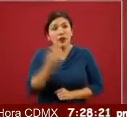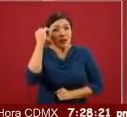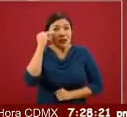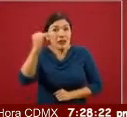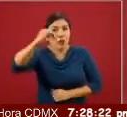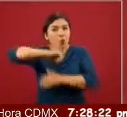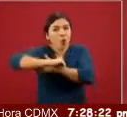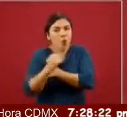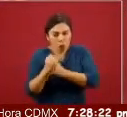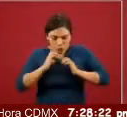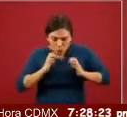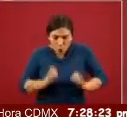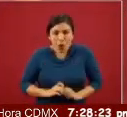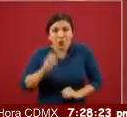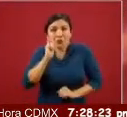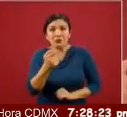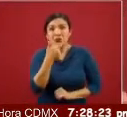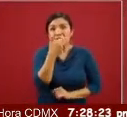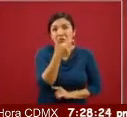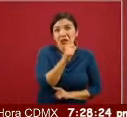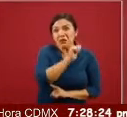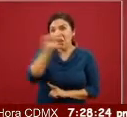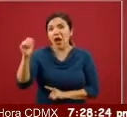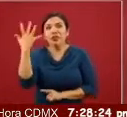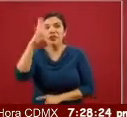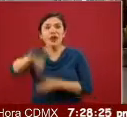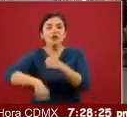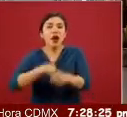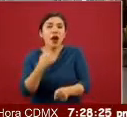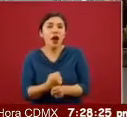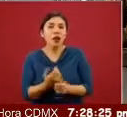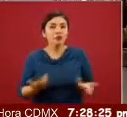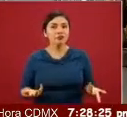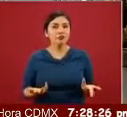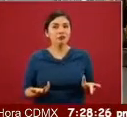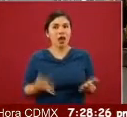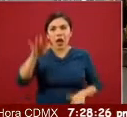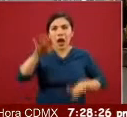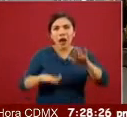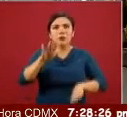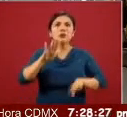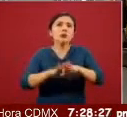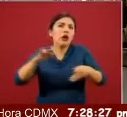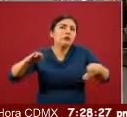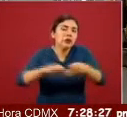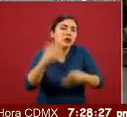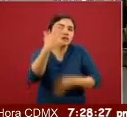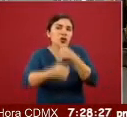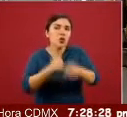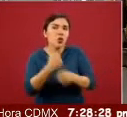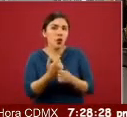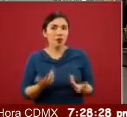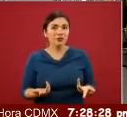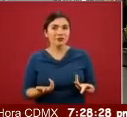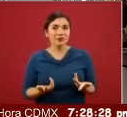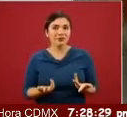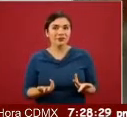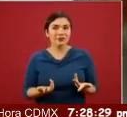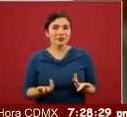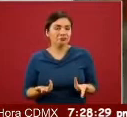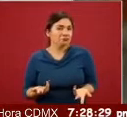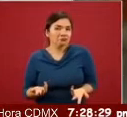incubación es de 7 a 10 años. En algunos casos es más corto, de 5 años.